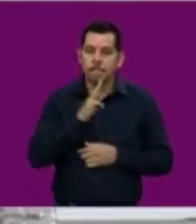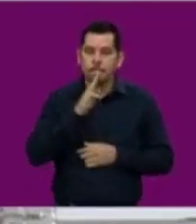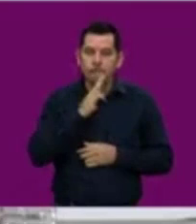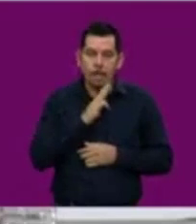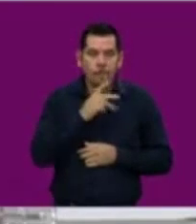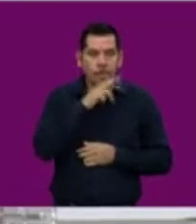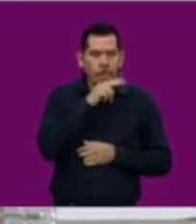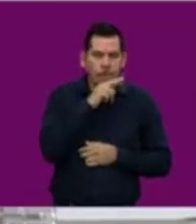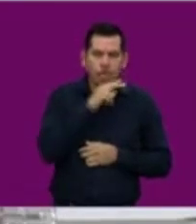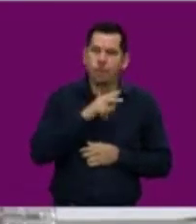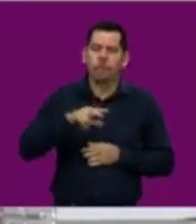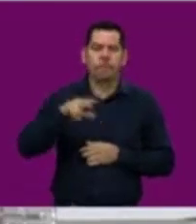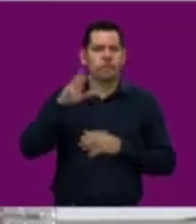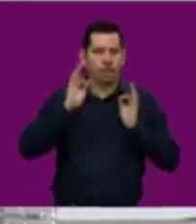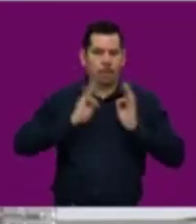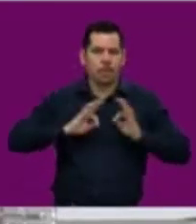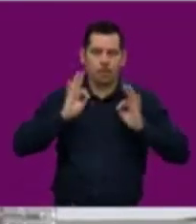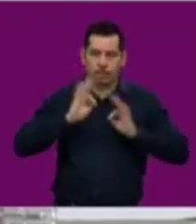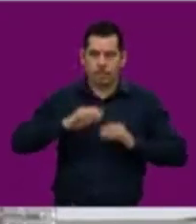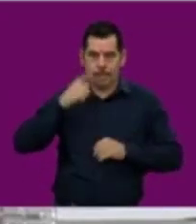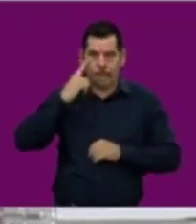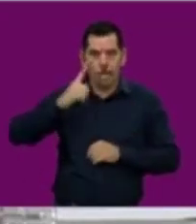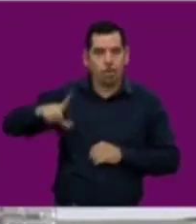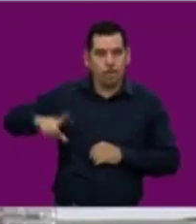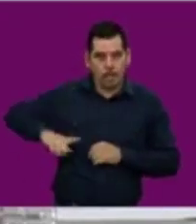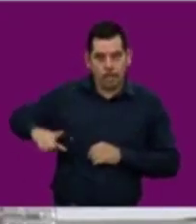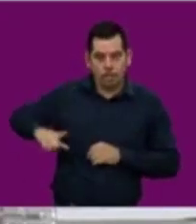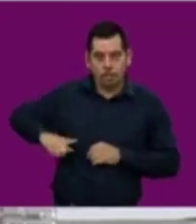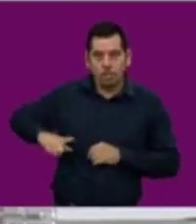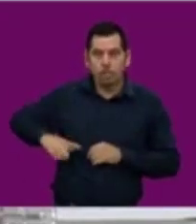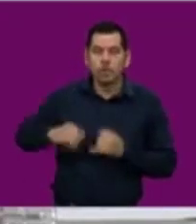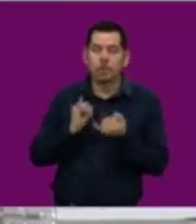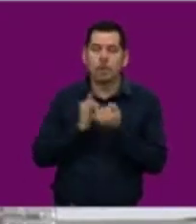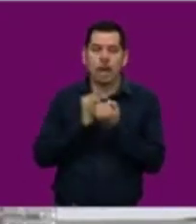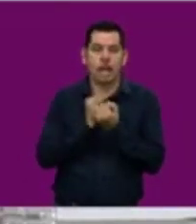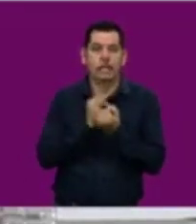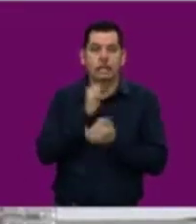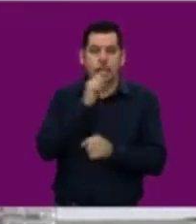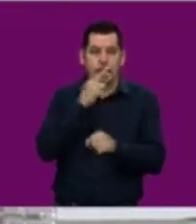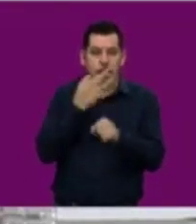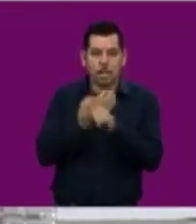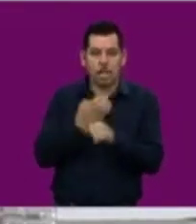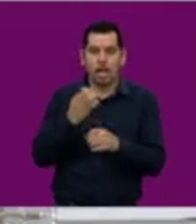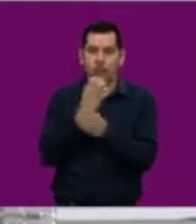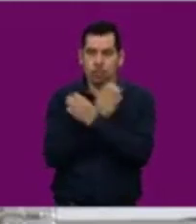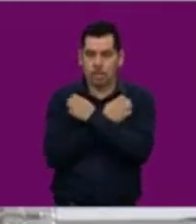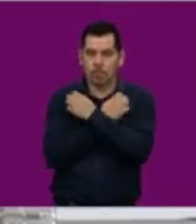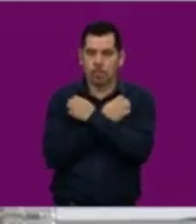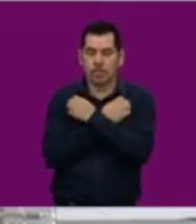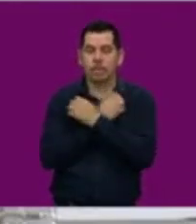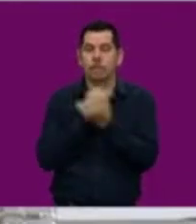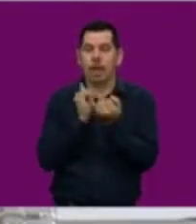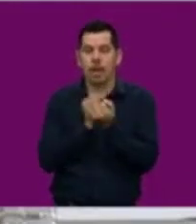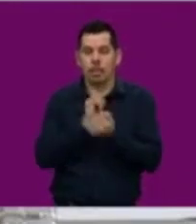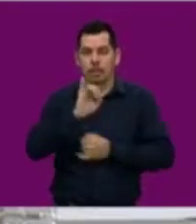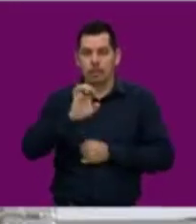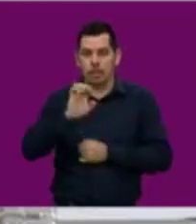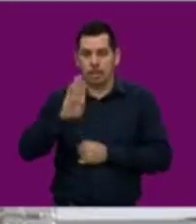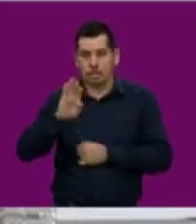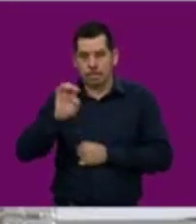del estado a través de la secretaría de educación en el estado y el instituto de educación básica